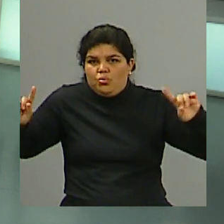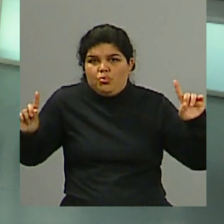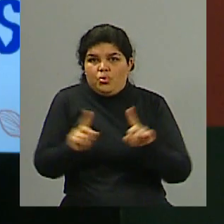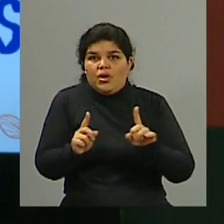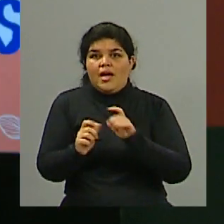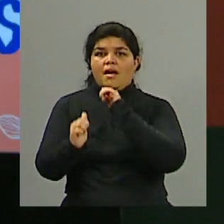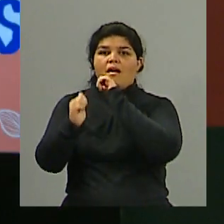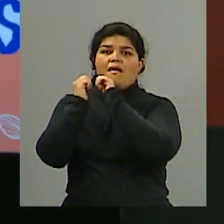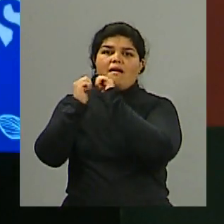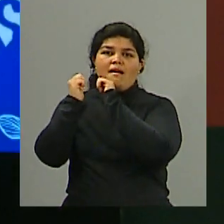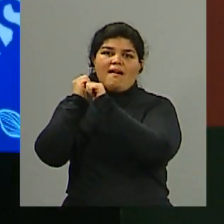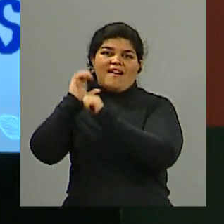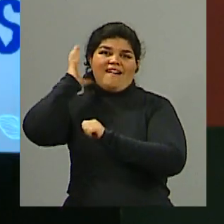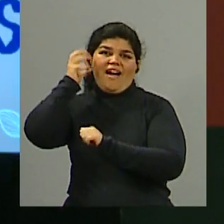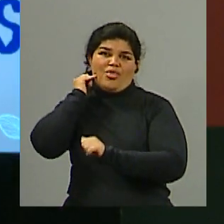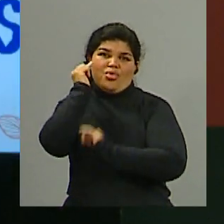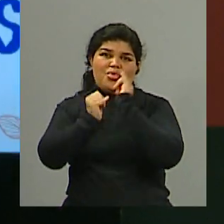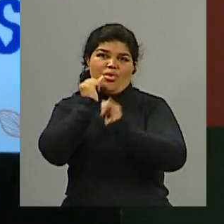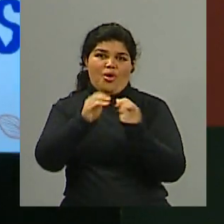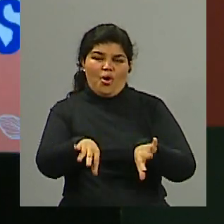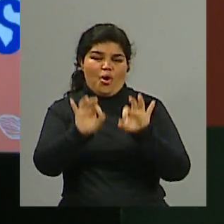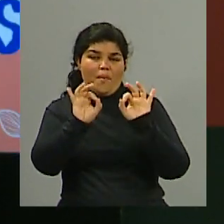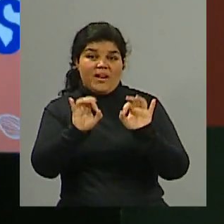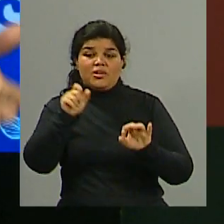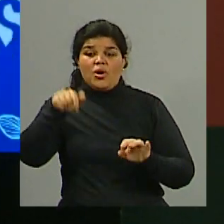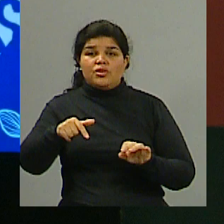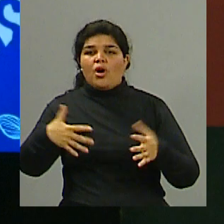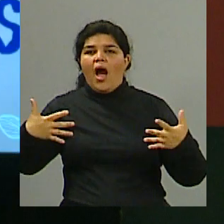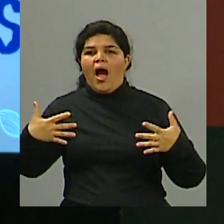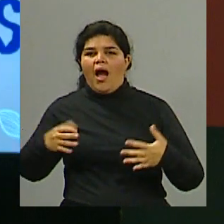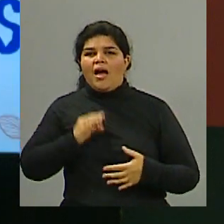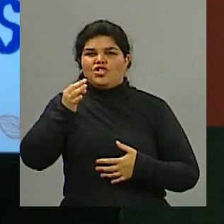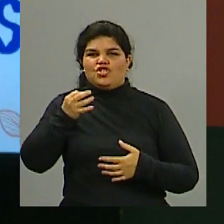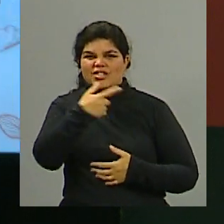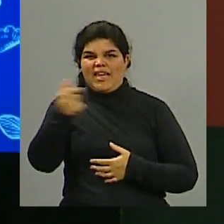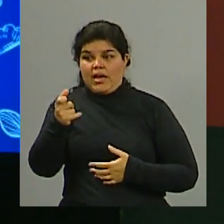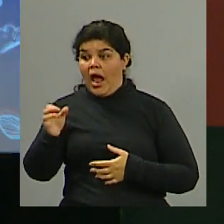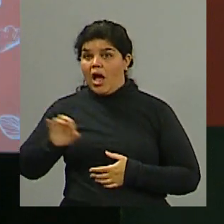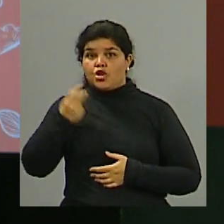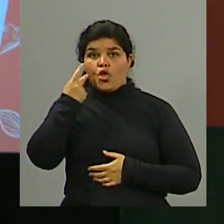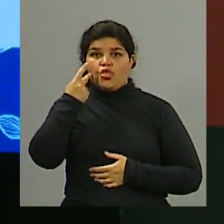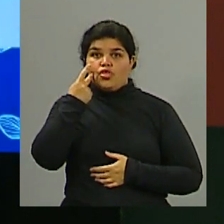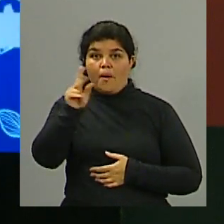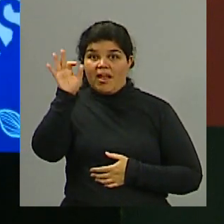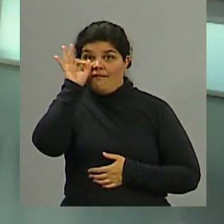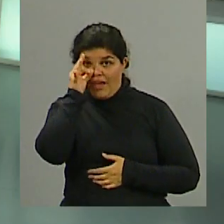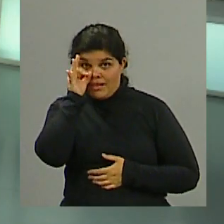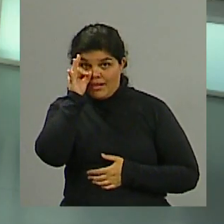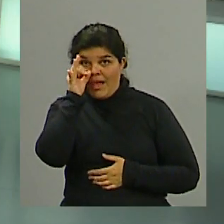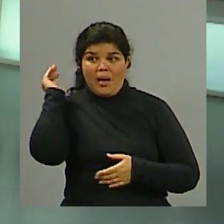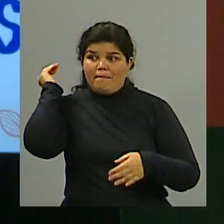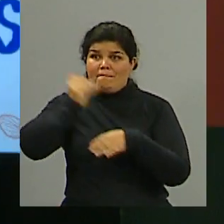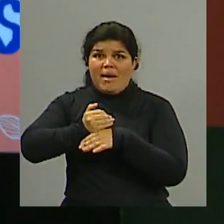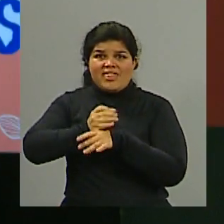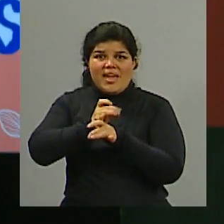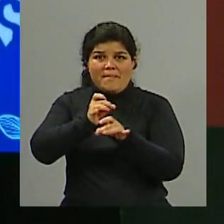Esto es parte de lo que se realizó para los 100 años de la radio, que fue en el año 2000, plena pandemia, 2020, donde muchos,